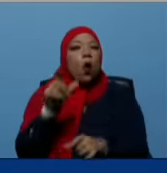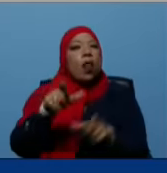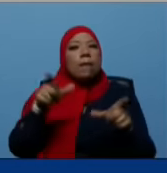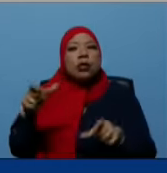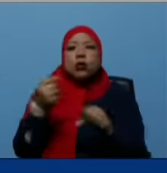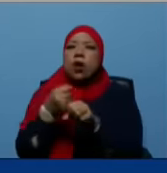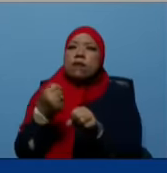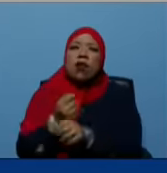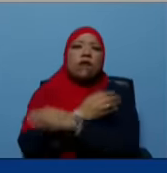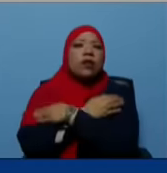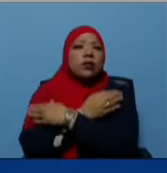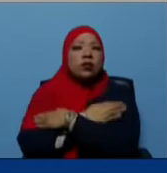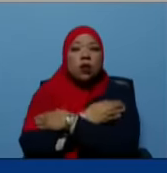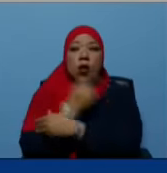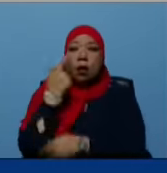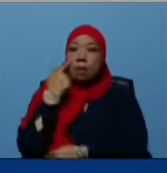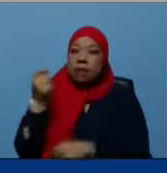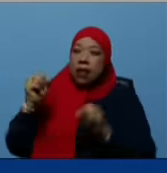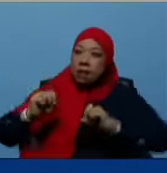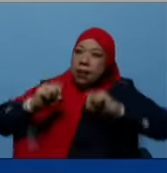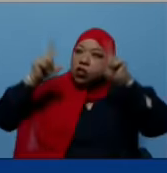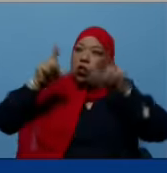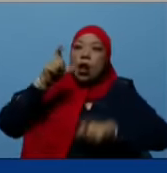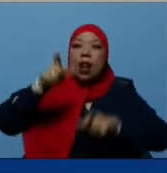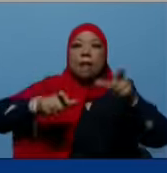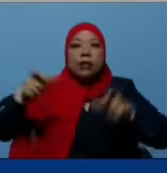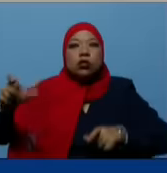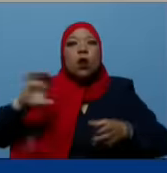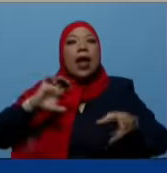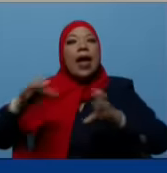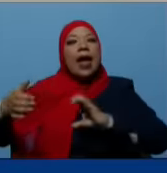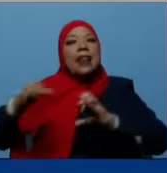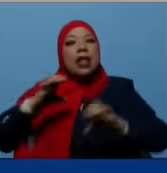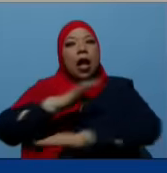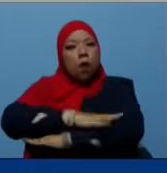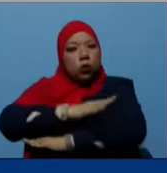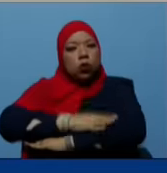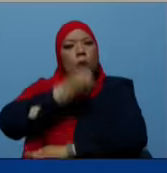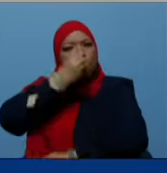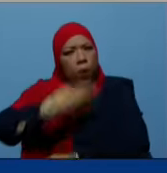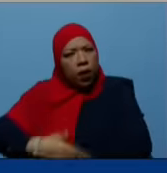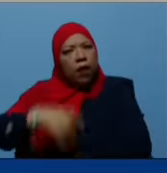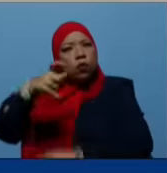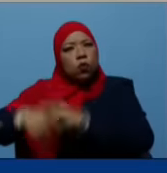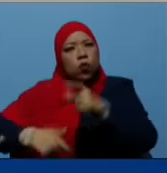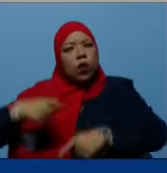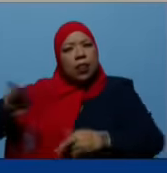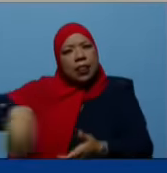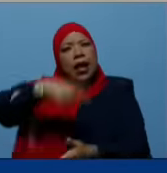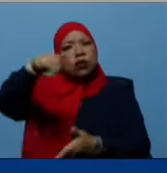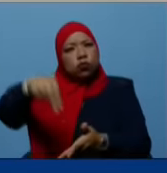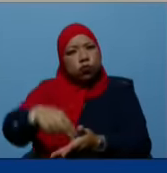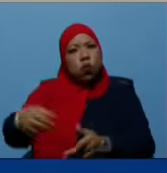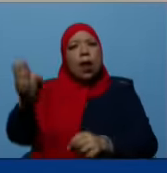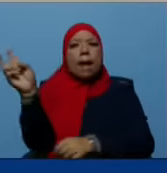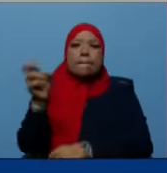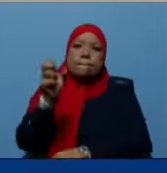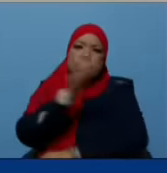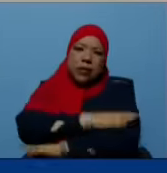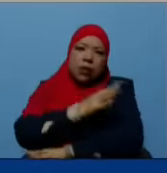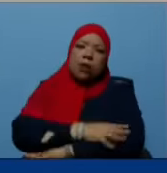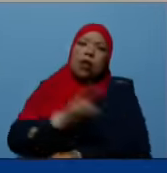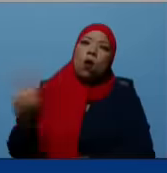Impresionante, pues, la moral ciudadana, la moral combativa, la moral nacionalista, la moral